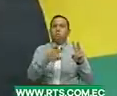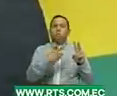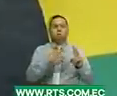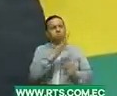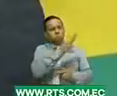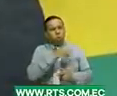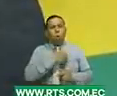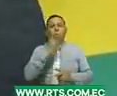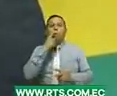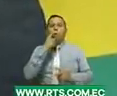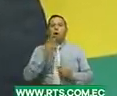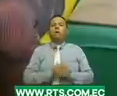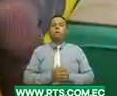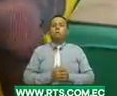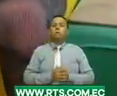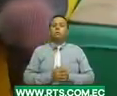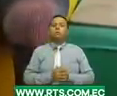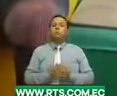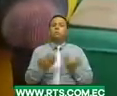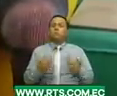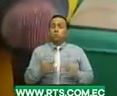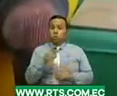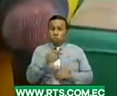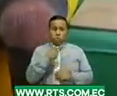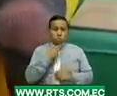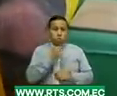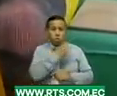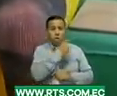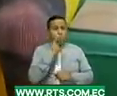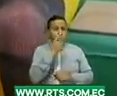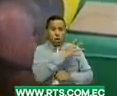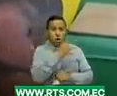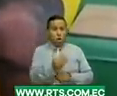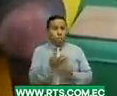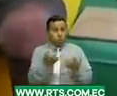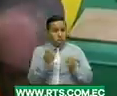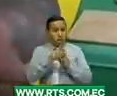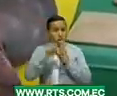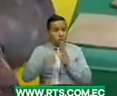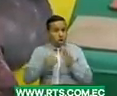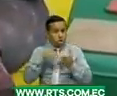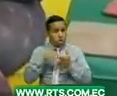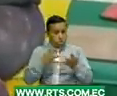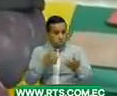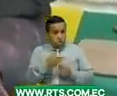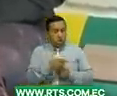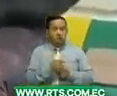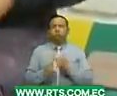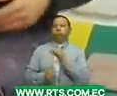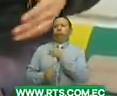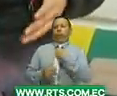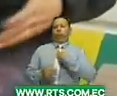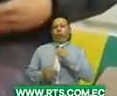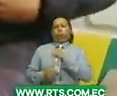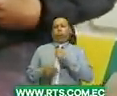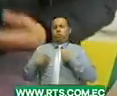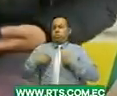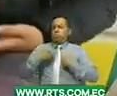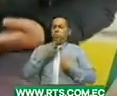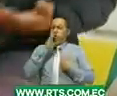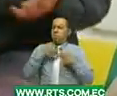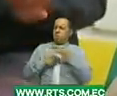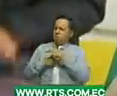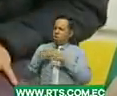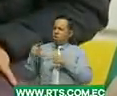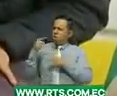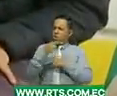Raimundo Calado, el padre, que también estudia su abogacía. Sí, ajá, y inspirado también por él, porque yo he visto cómo él va a las